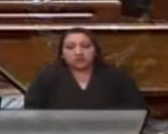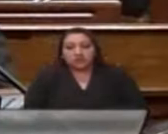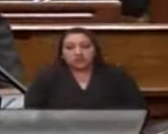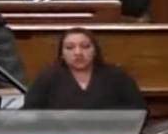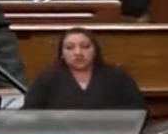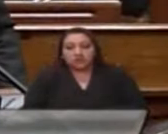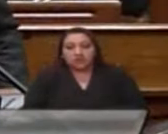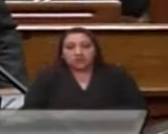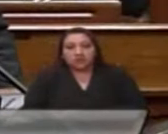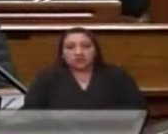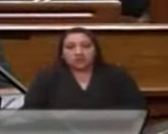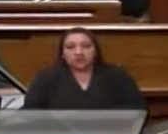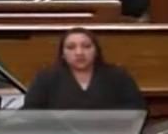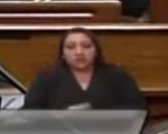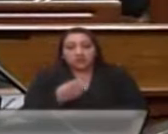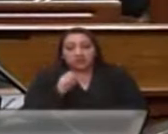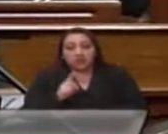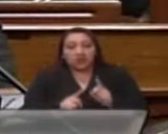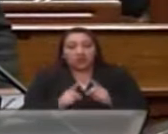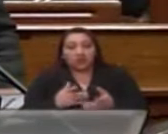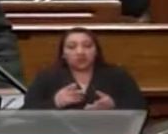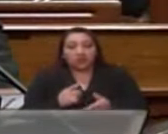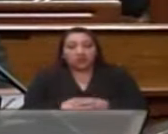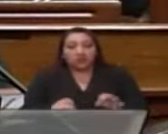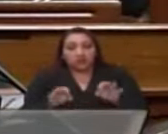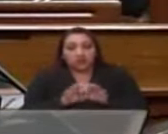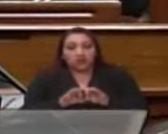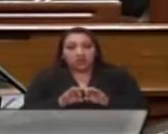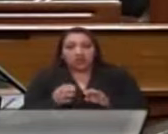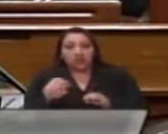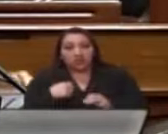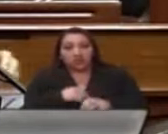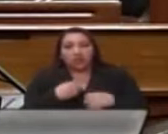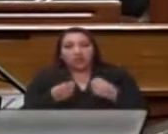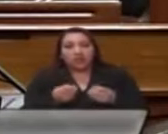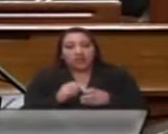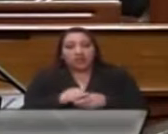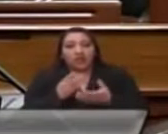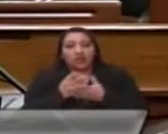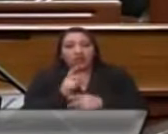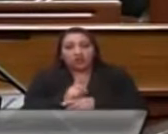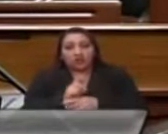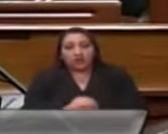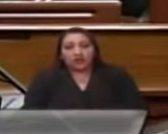Quiero mencionar algunos de los pasos críticos que vamos a dar en educación.